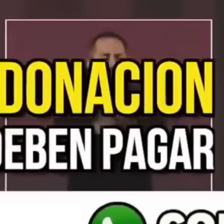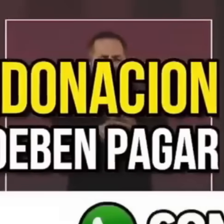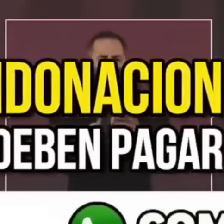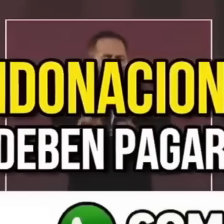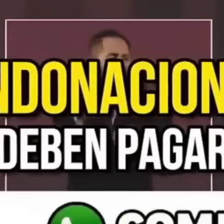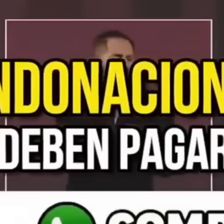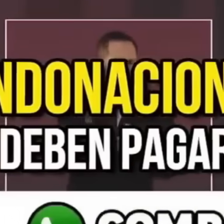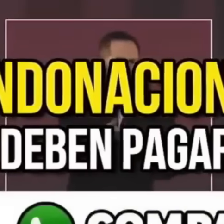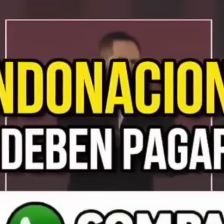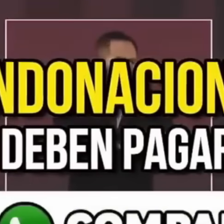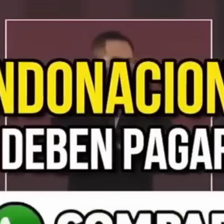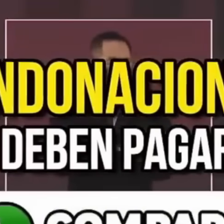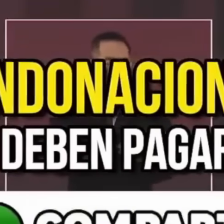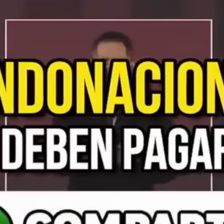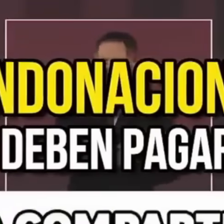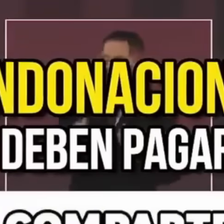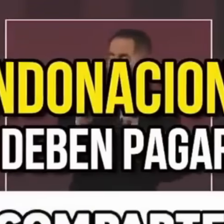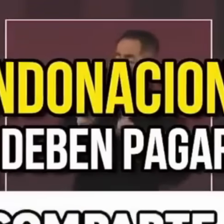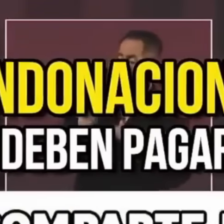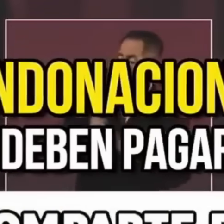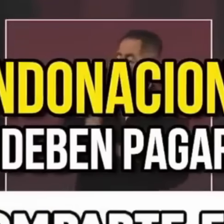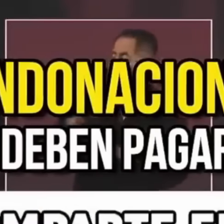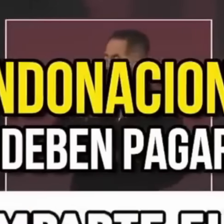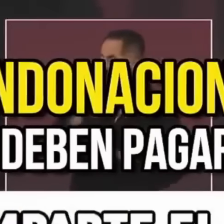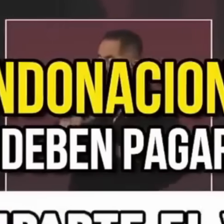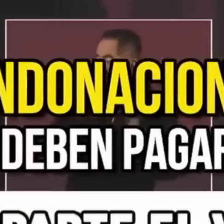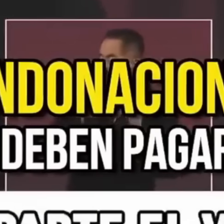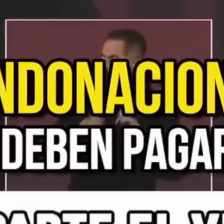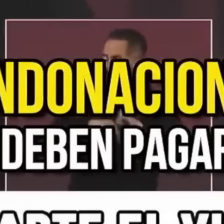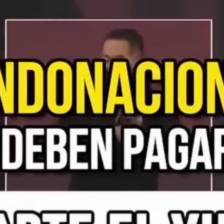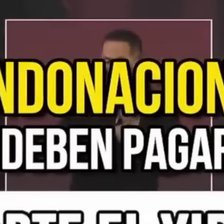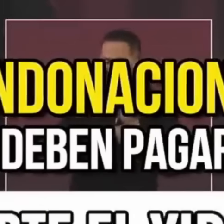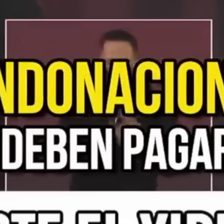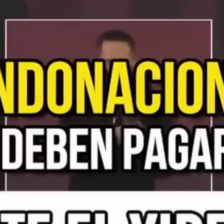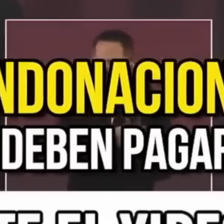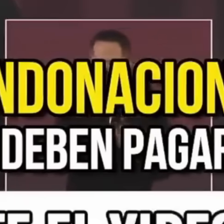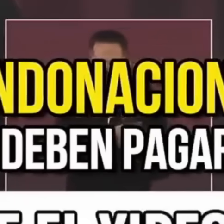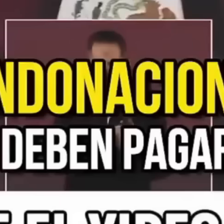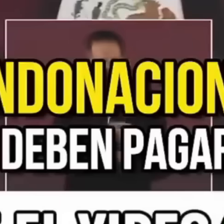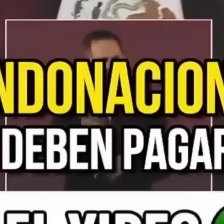ninguna posibilidad de